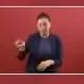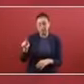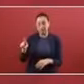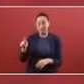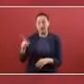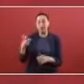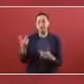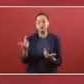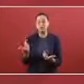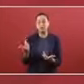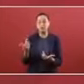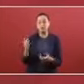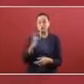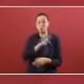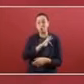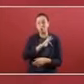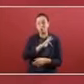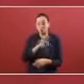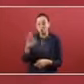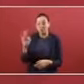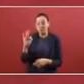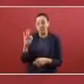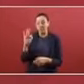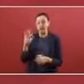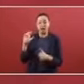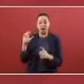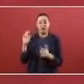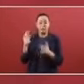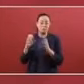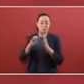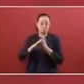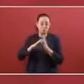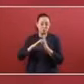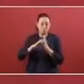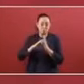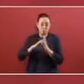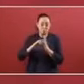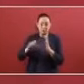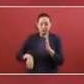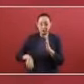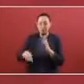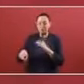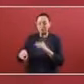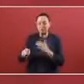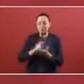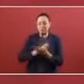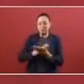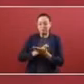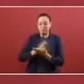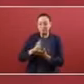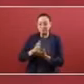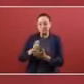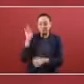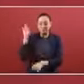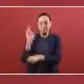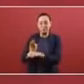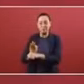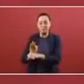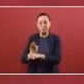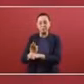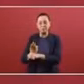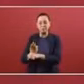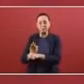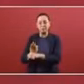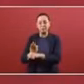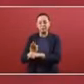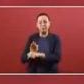derecho a fianza a que las instituciones públicas les